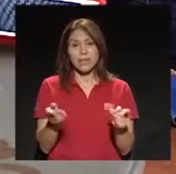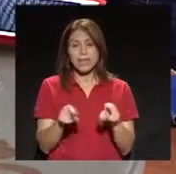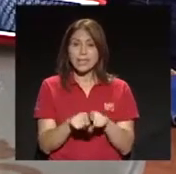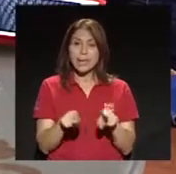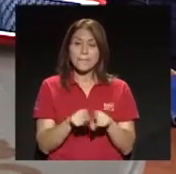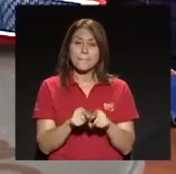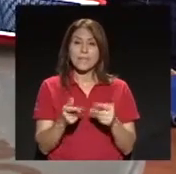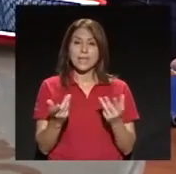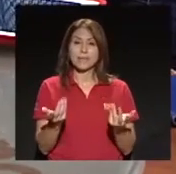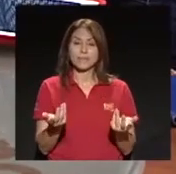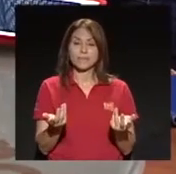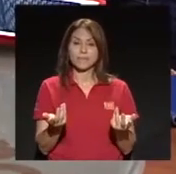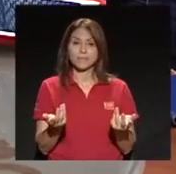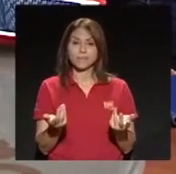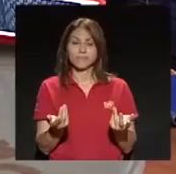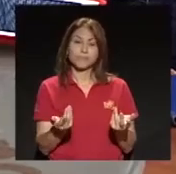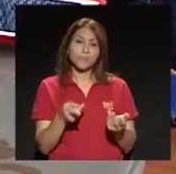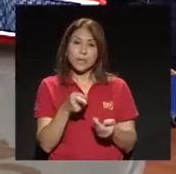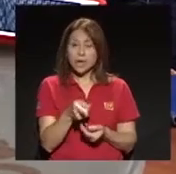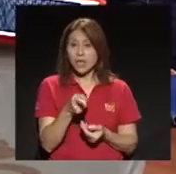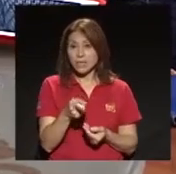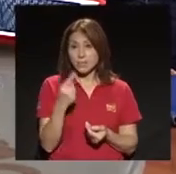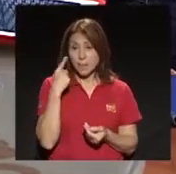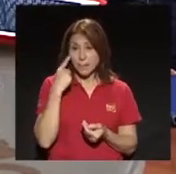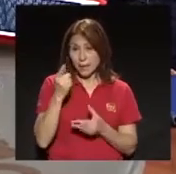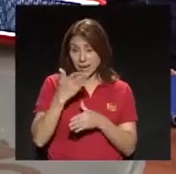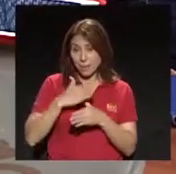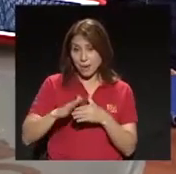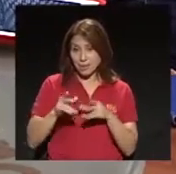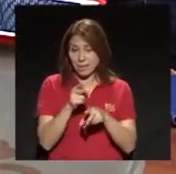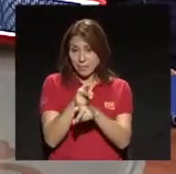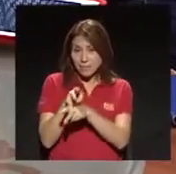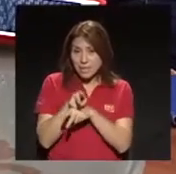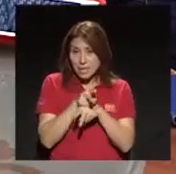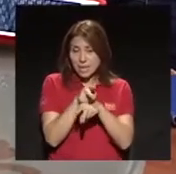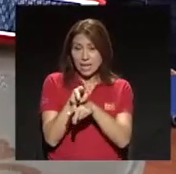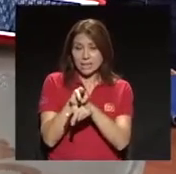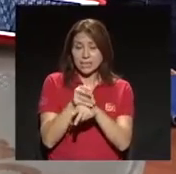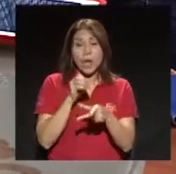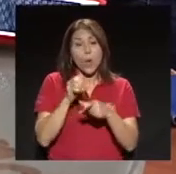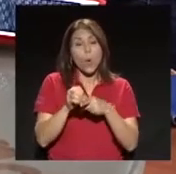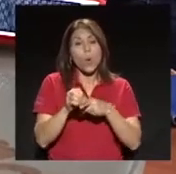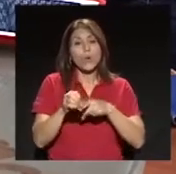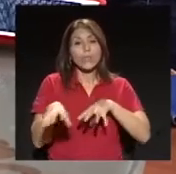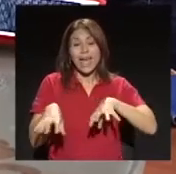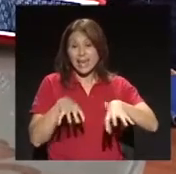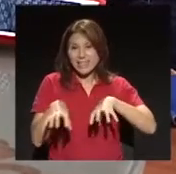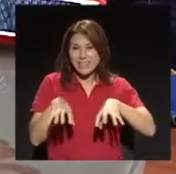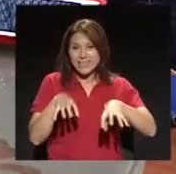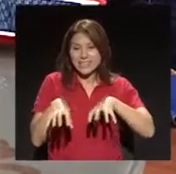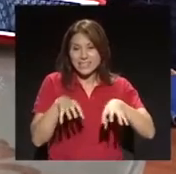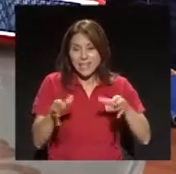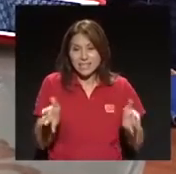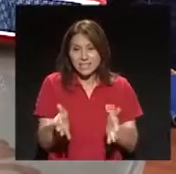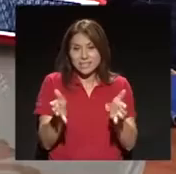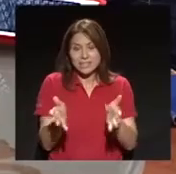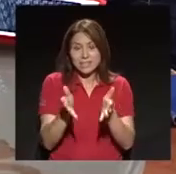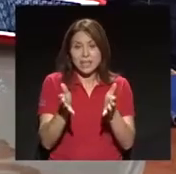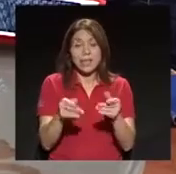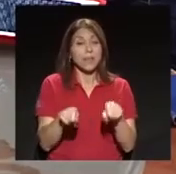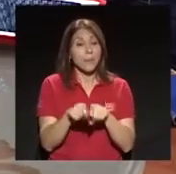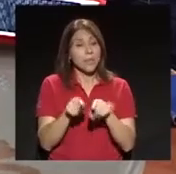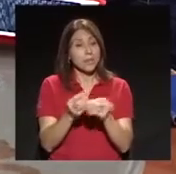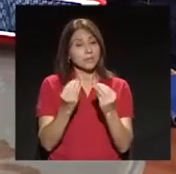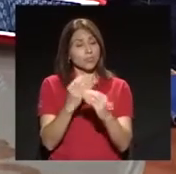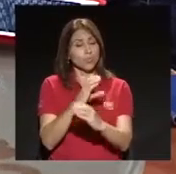Y también ahí, digamos, para la parte de vigilancia o de activistas, ¿verdad? Uh-huh. Es también muy delicado